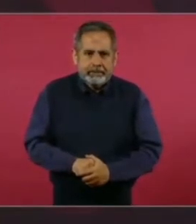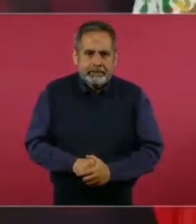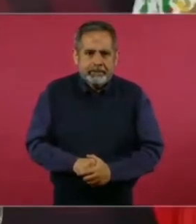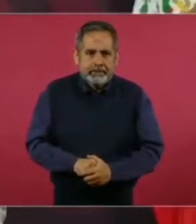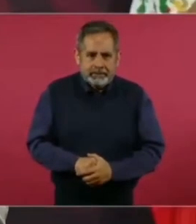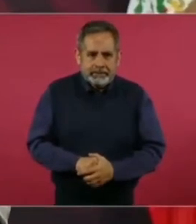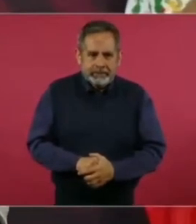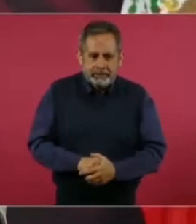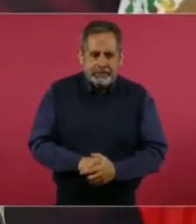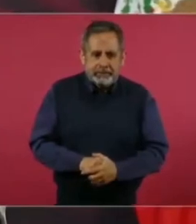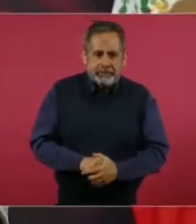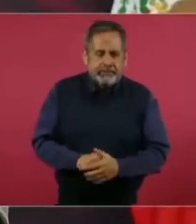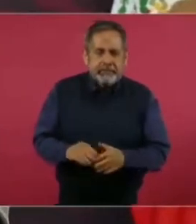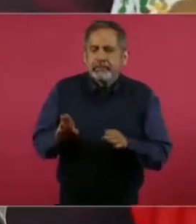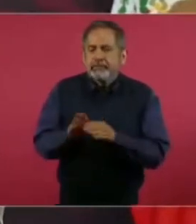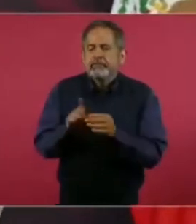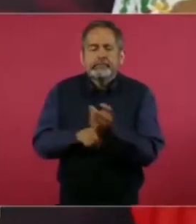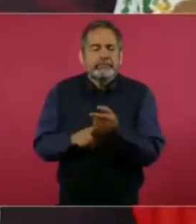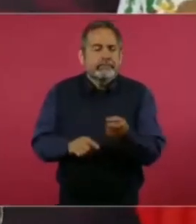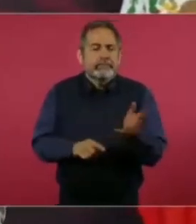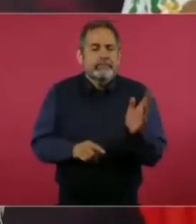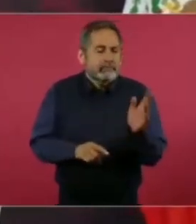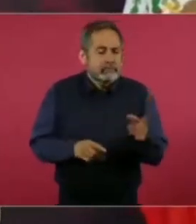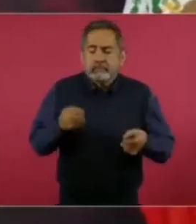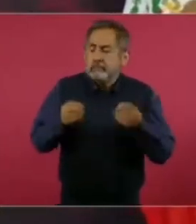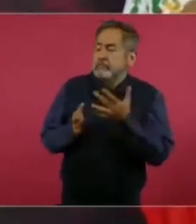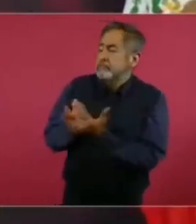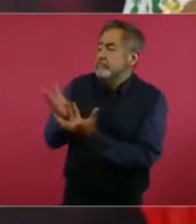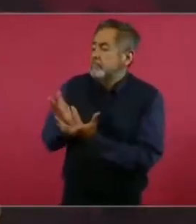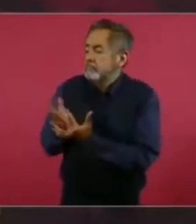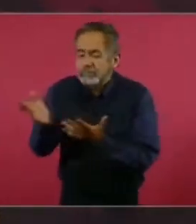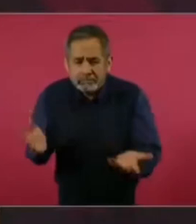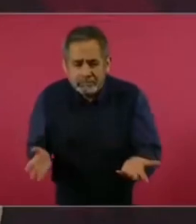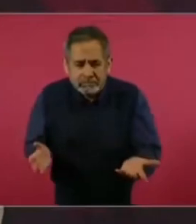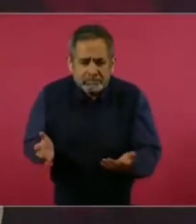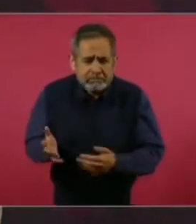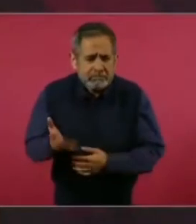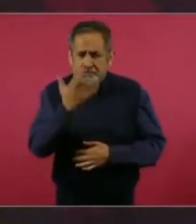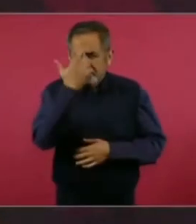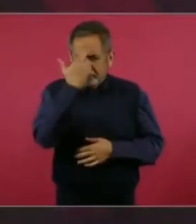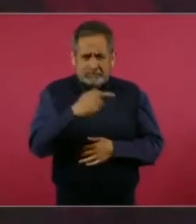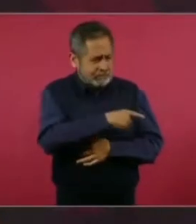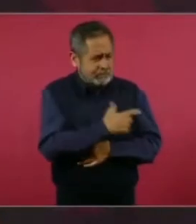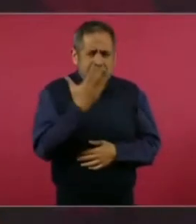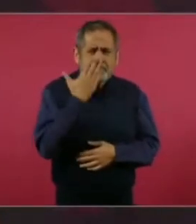Ellos como juez y parte, pero además sin ningún fundamento.